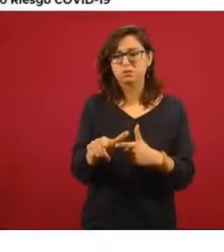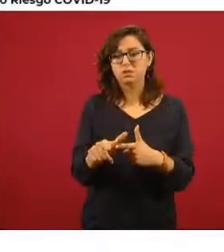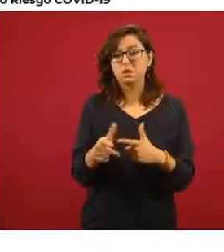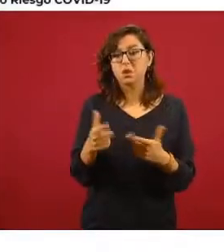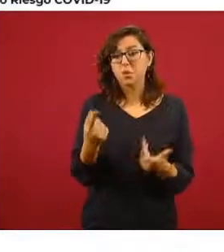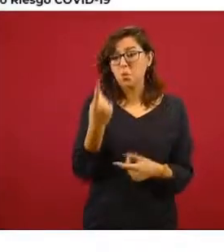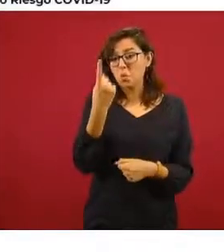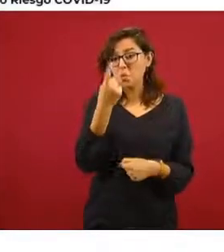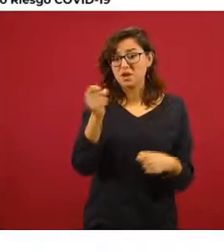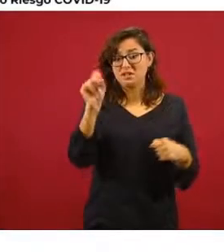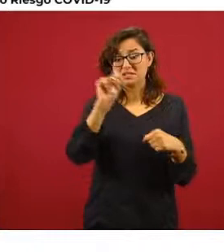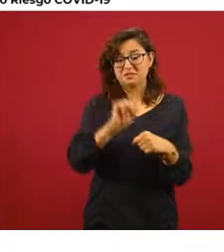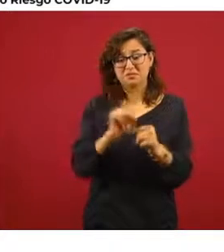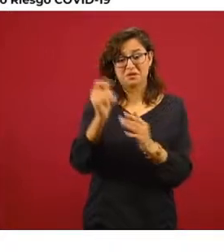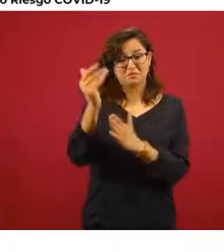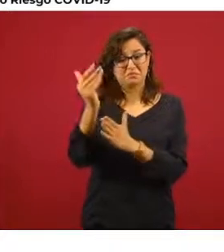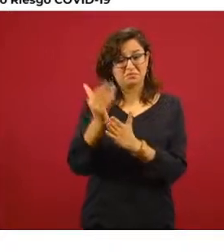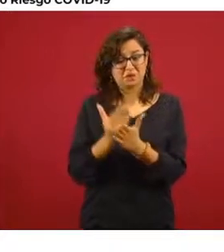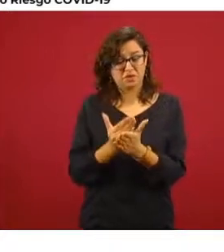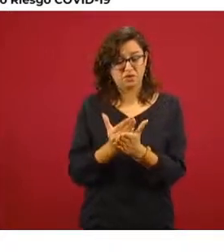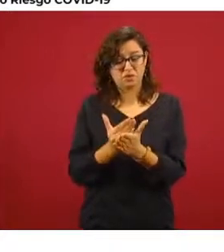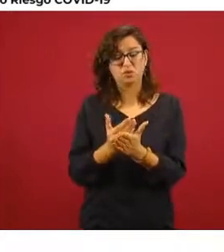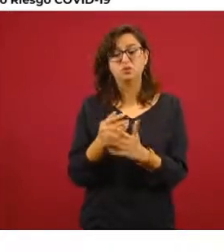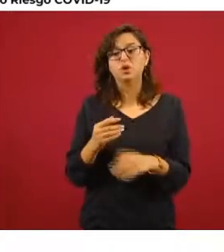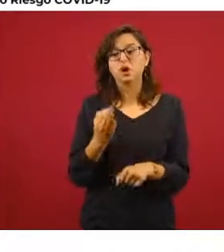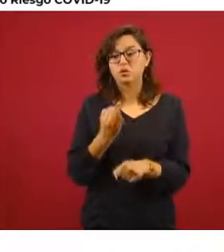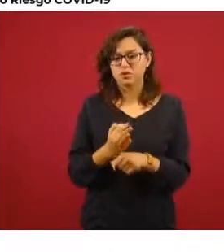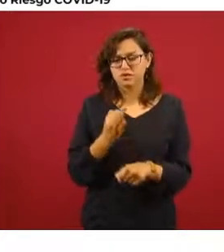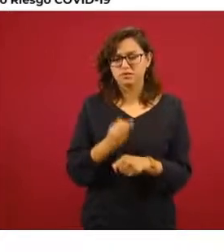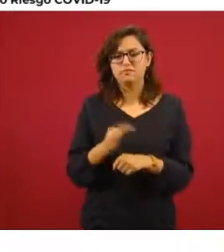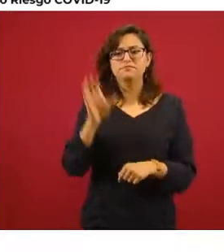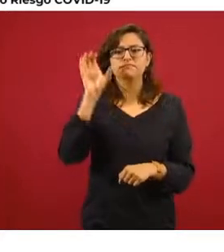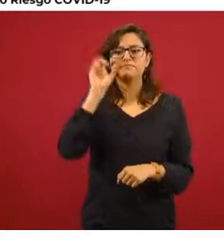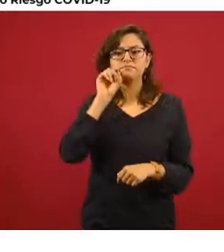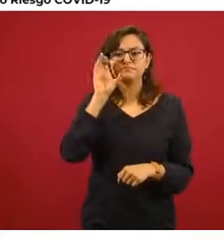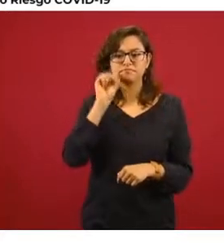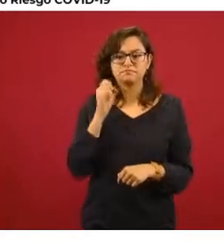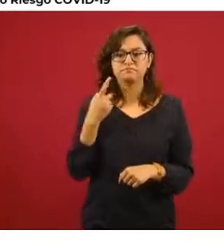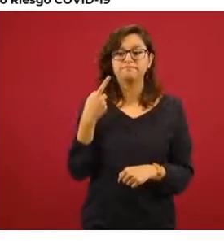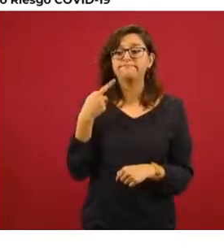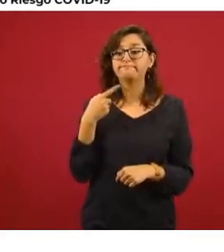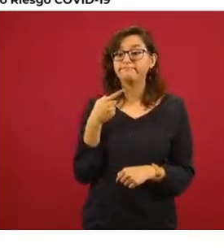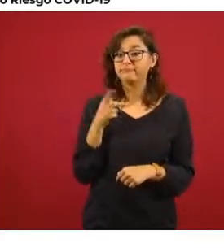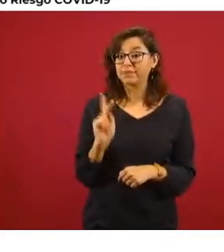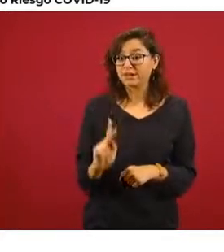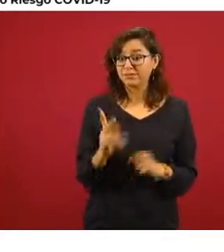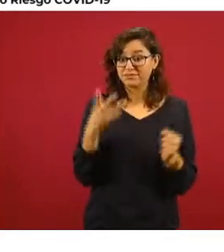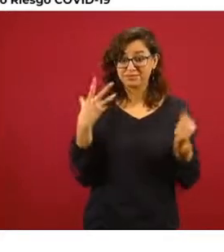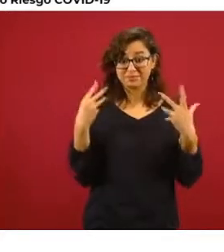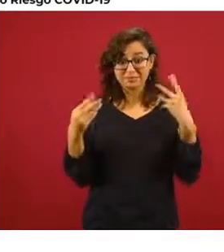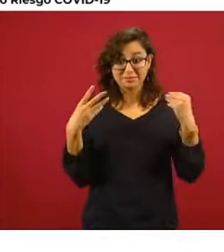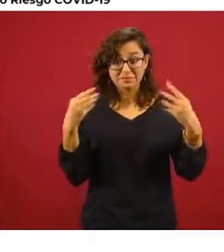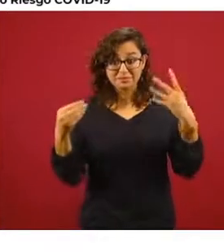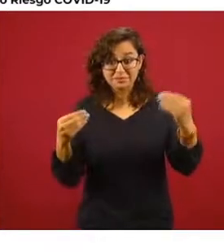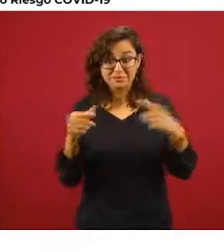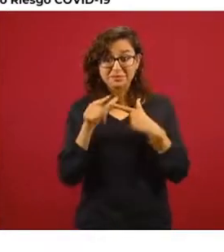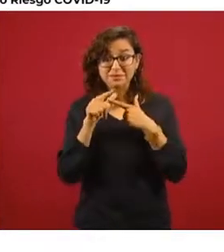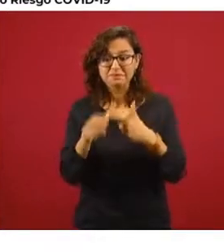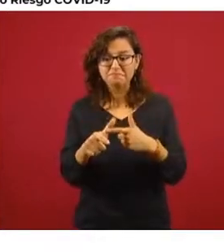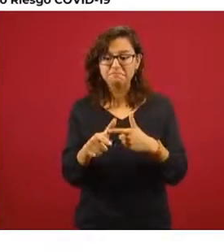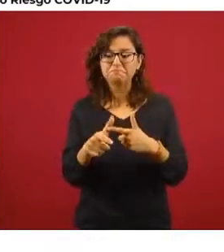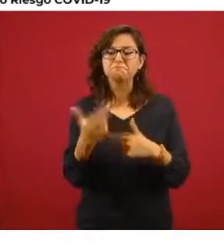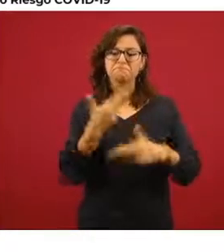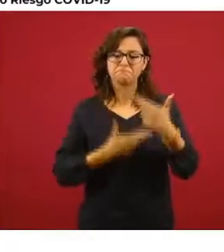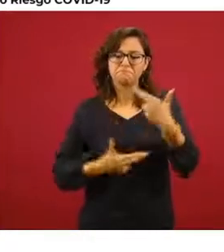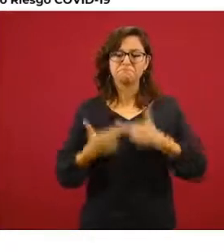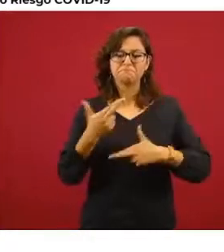de reducción de transmisión en Querétaro, está en semáforo naranja, pero si siguiera con transmisión podría llegar a